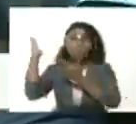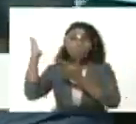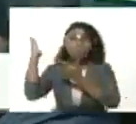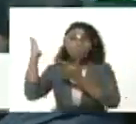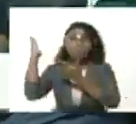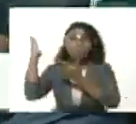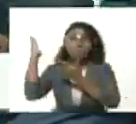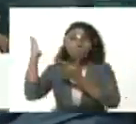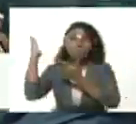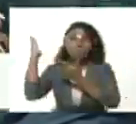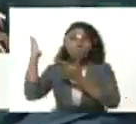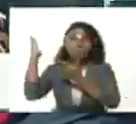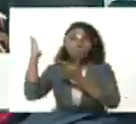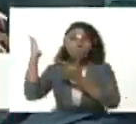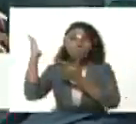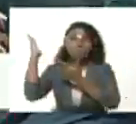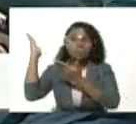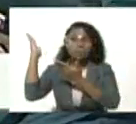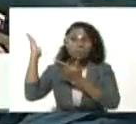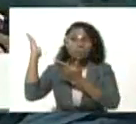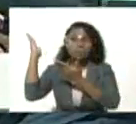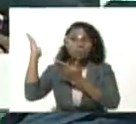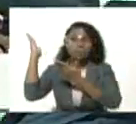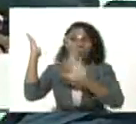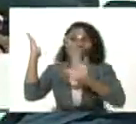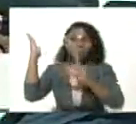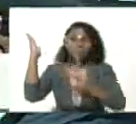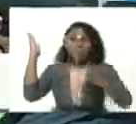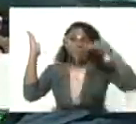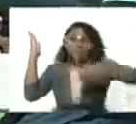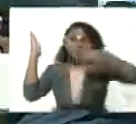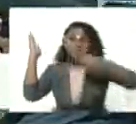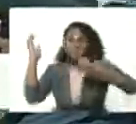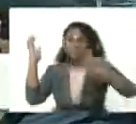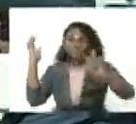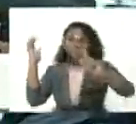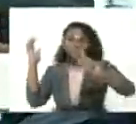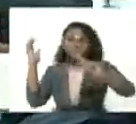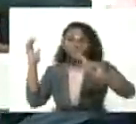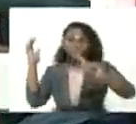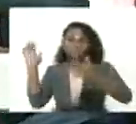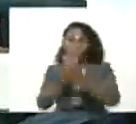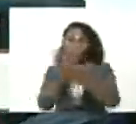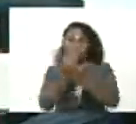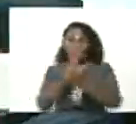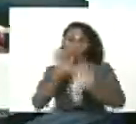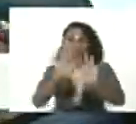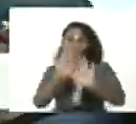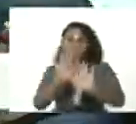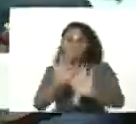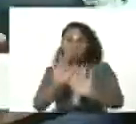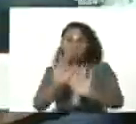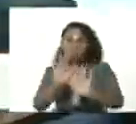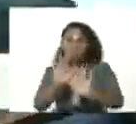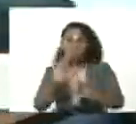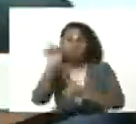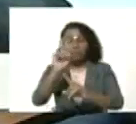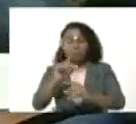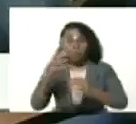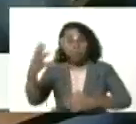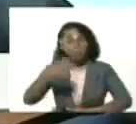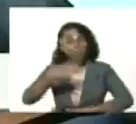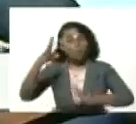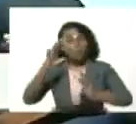¿Ah? ¿Las tomaste aquí? No, no, no, no, no, no, no, no, no. Me las quitaste. Son unos campeones.